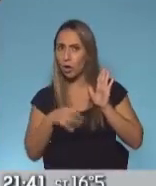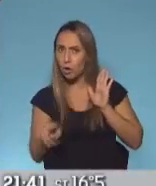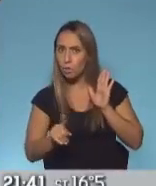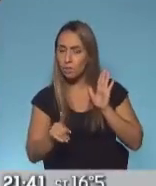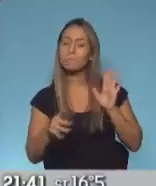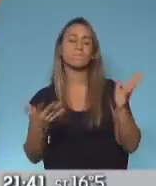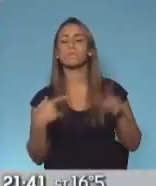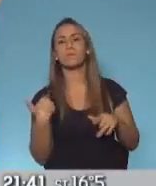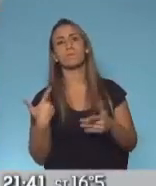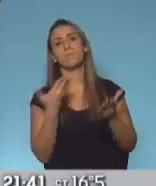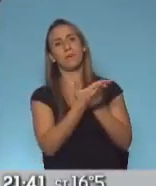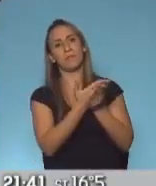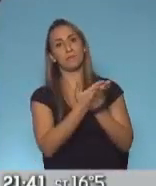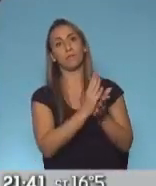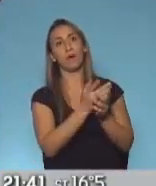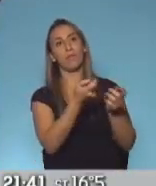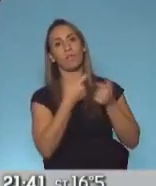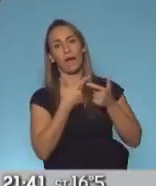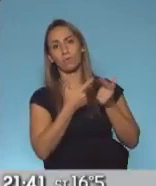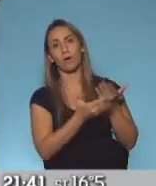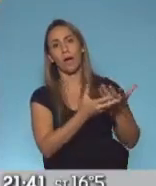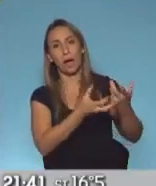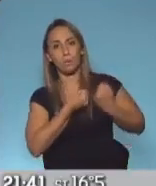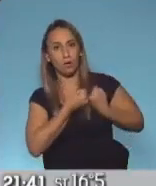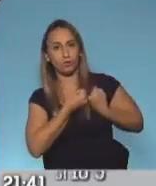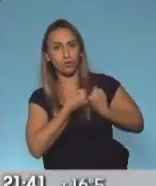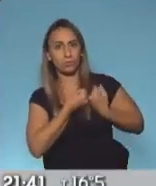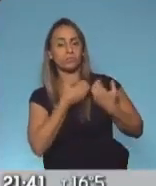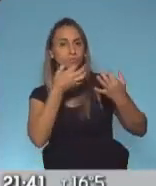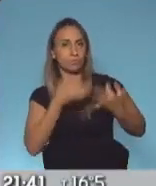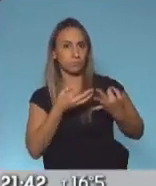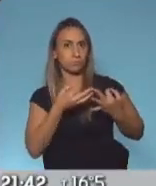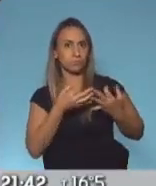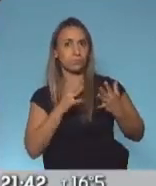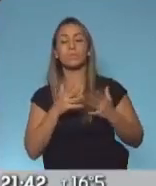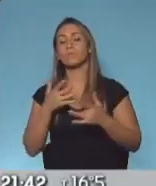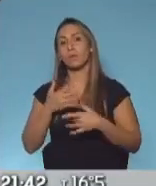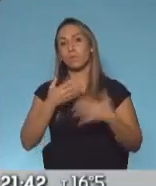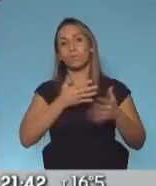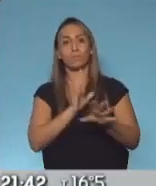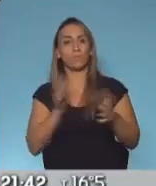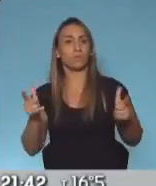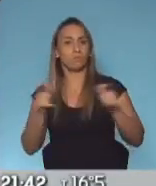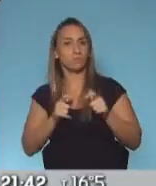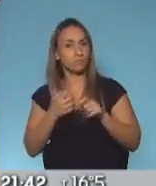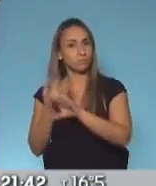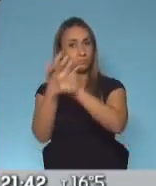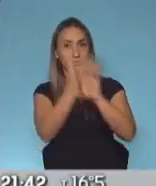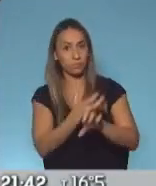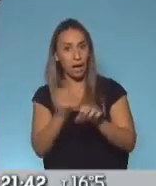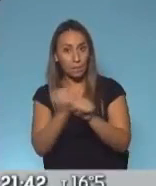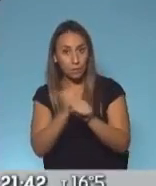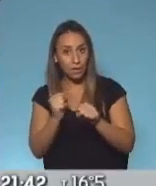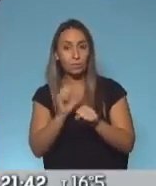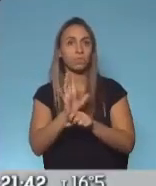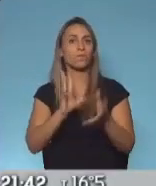es muy importante para darle respaldo jurídico y certeza jurídica al trabajo que se haga de manera, digamos, con